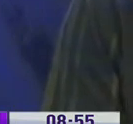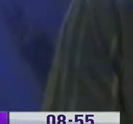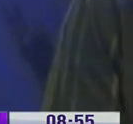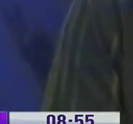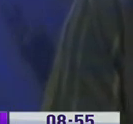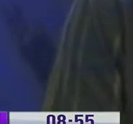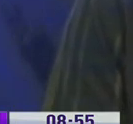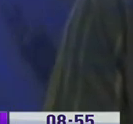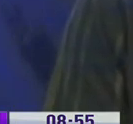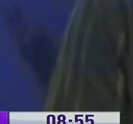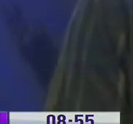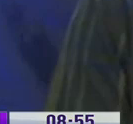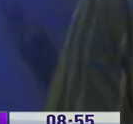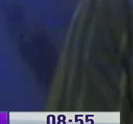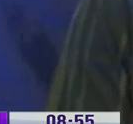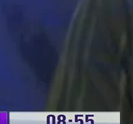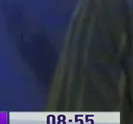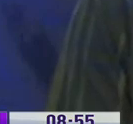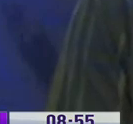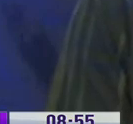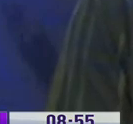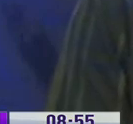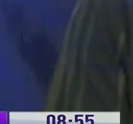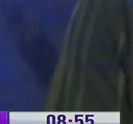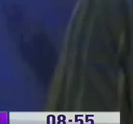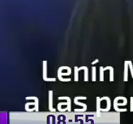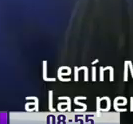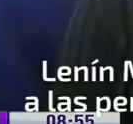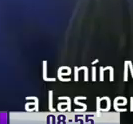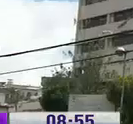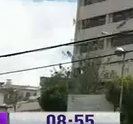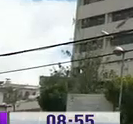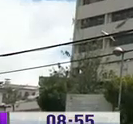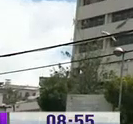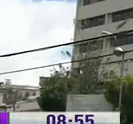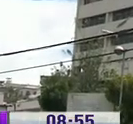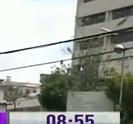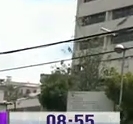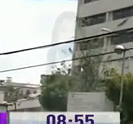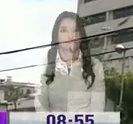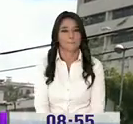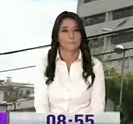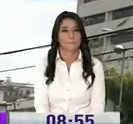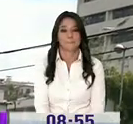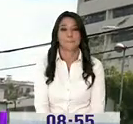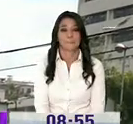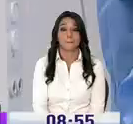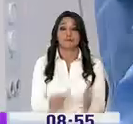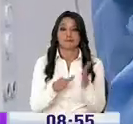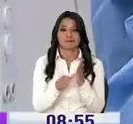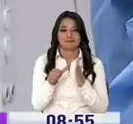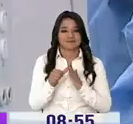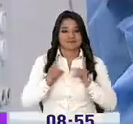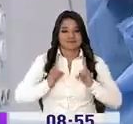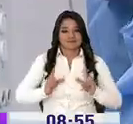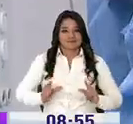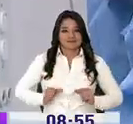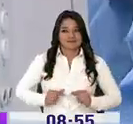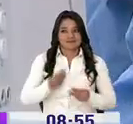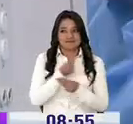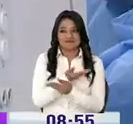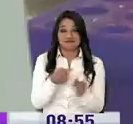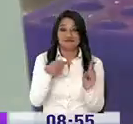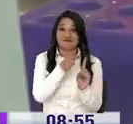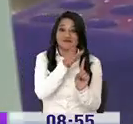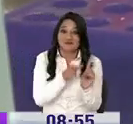su familia, a los cuales prácticamente se los tiene en observación permanente. De su lado, el Ministerio de Salud informó que la situación del